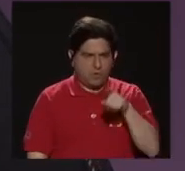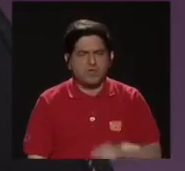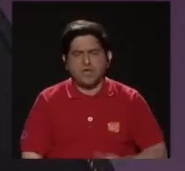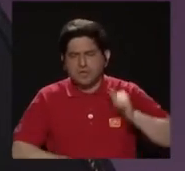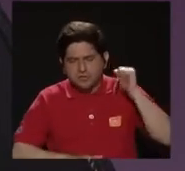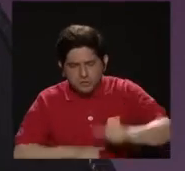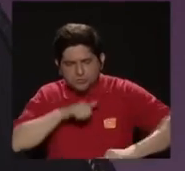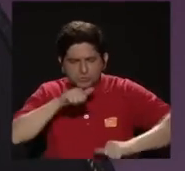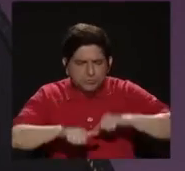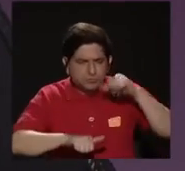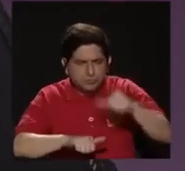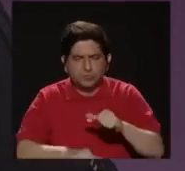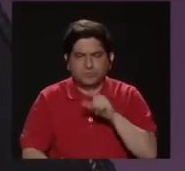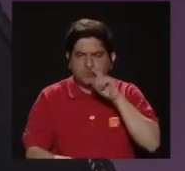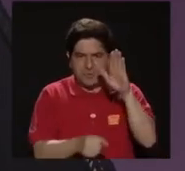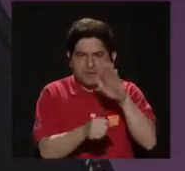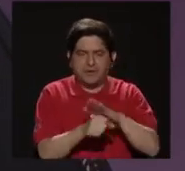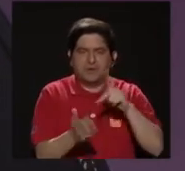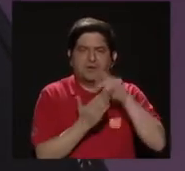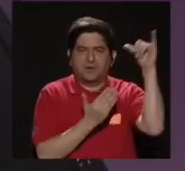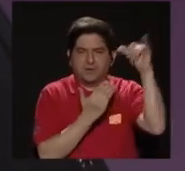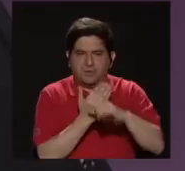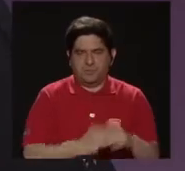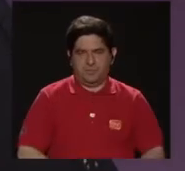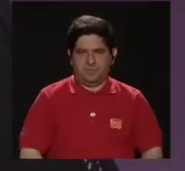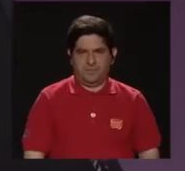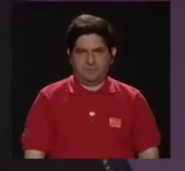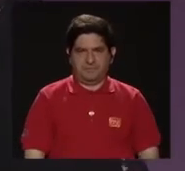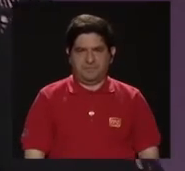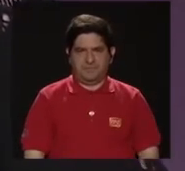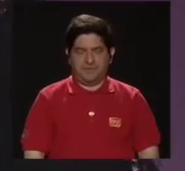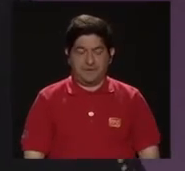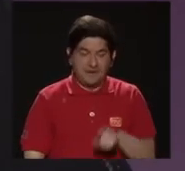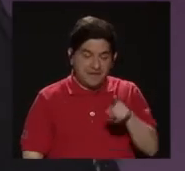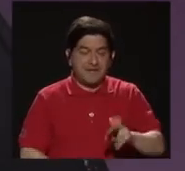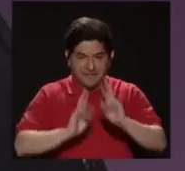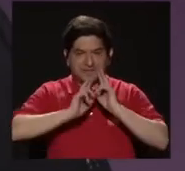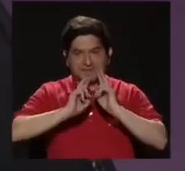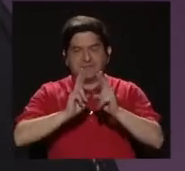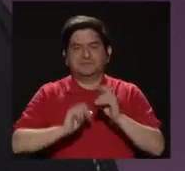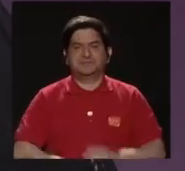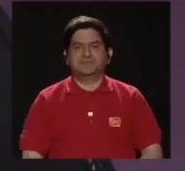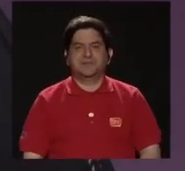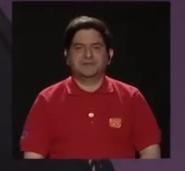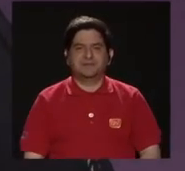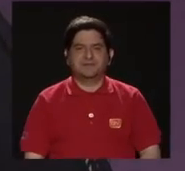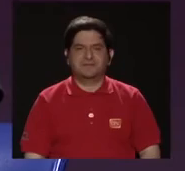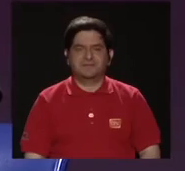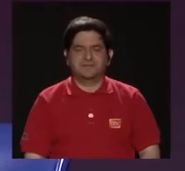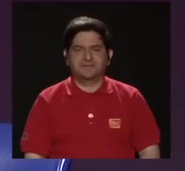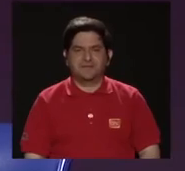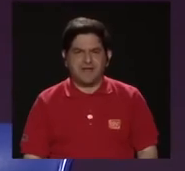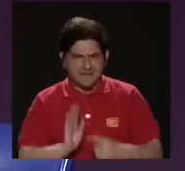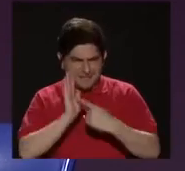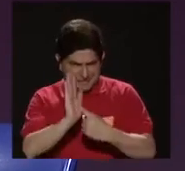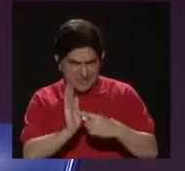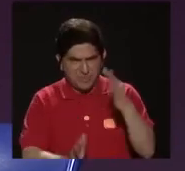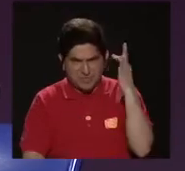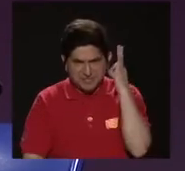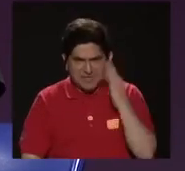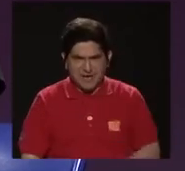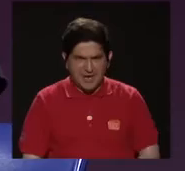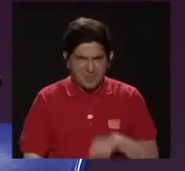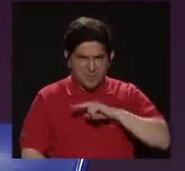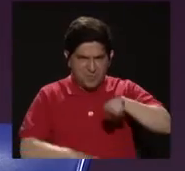por el proyecto, ¿verdad? Y eso, entonces ese es el resultado. ¿Se rompe realmente o se muestra a las mujeres salvajes